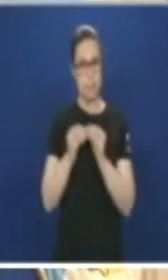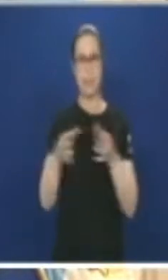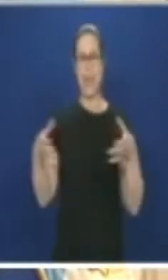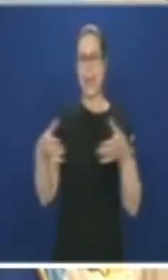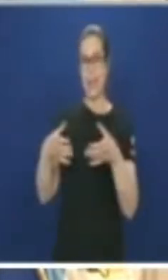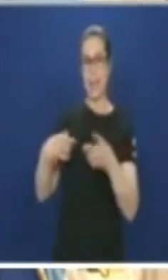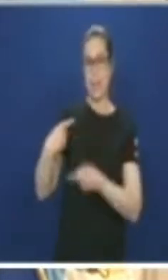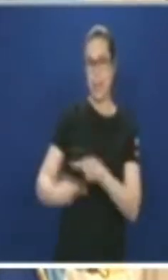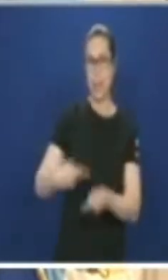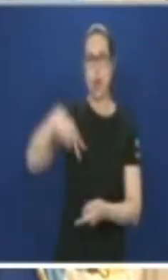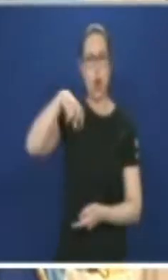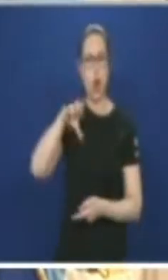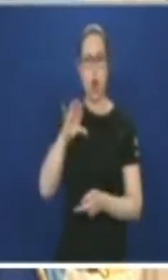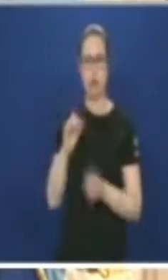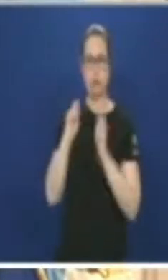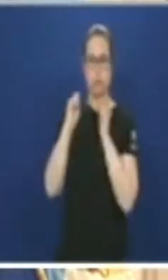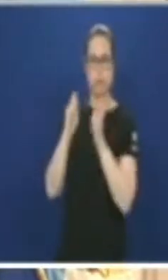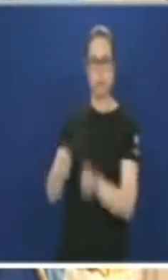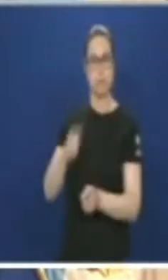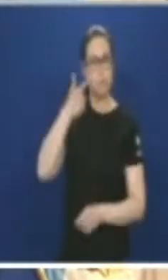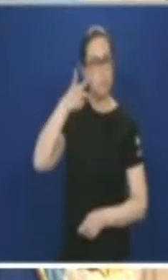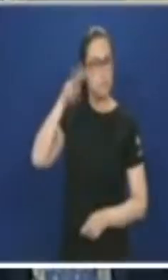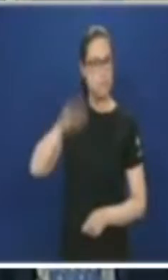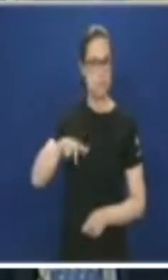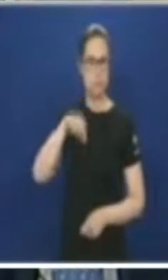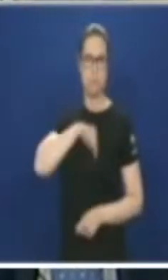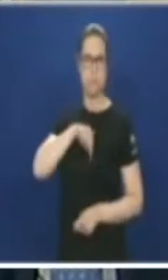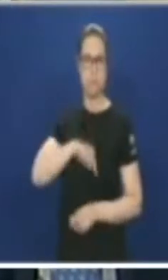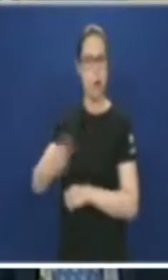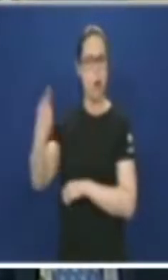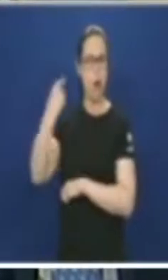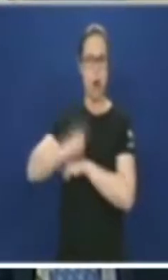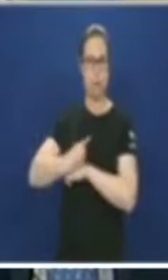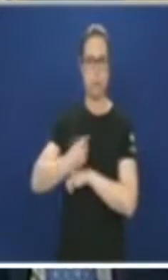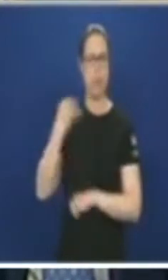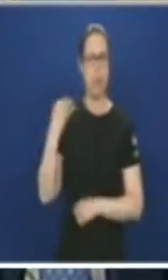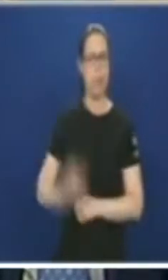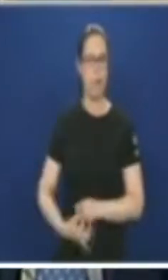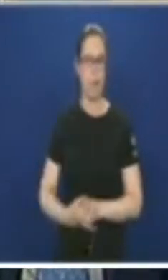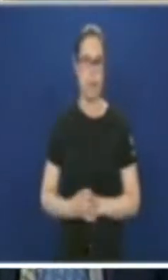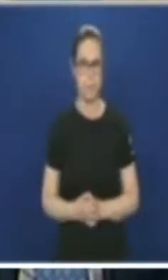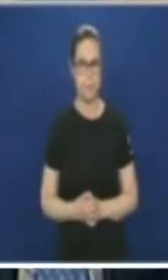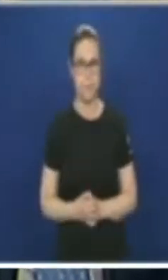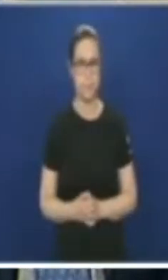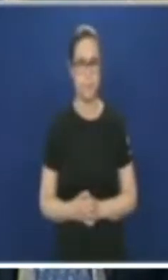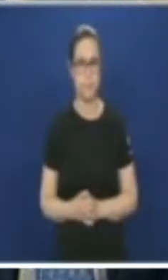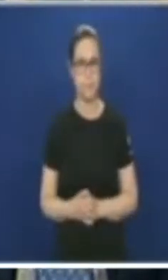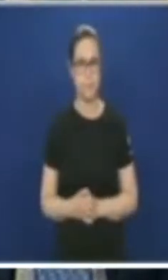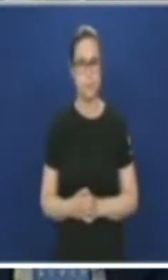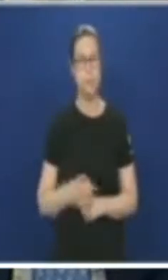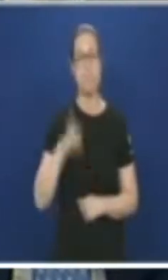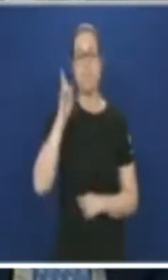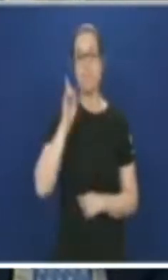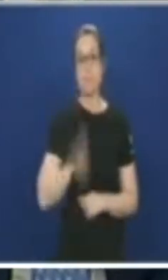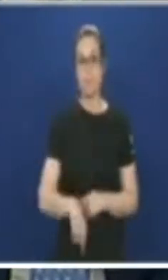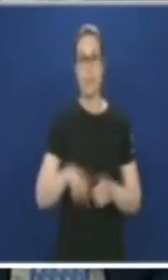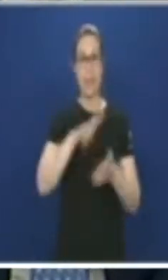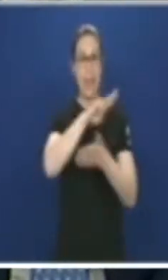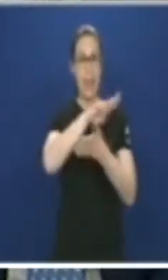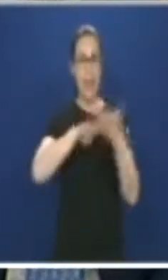Nós tórnase unha obriga inexcusable. Cómpre lembrar que a Galicia